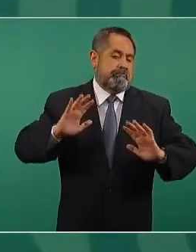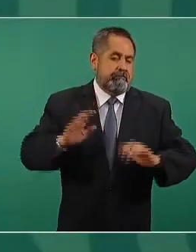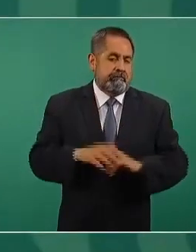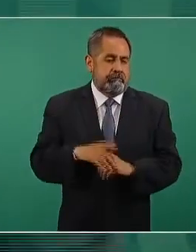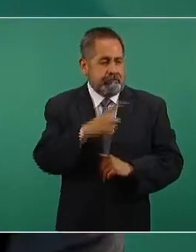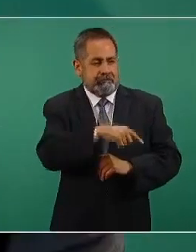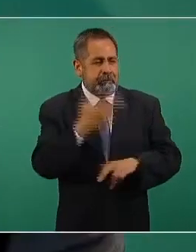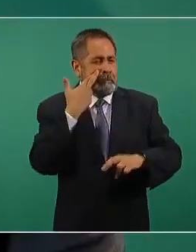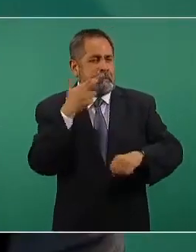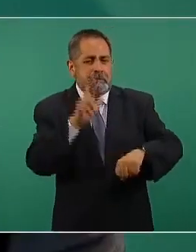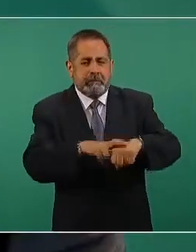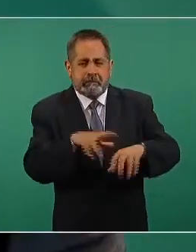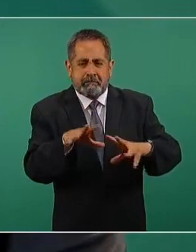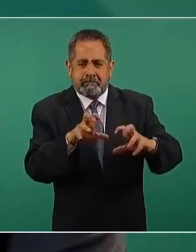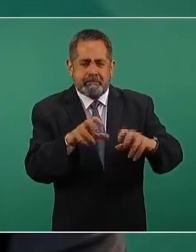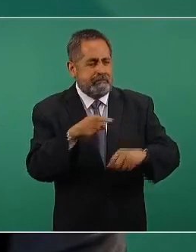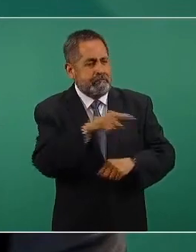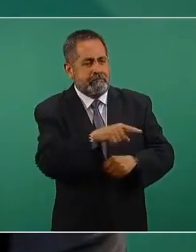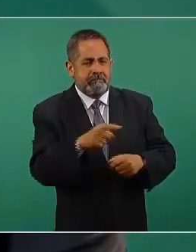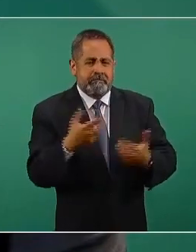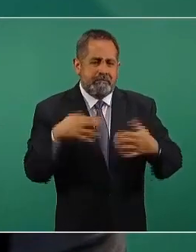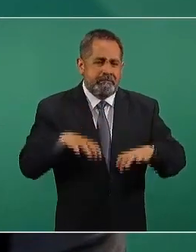los rateros.